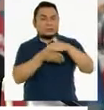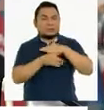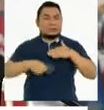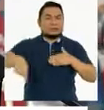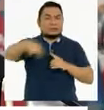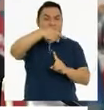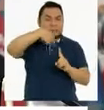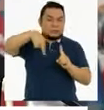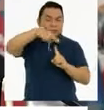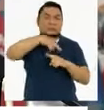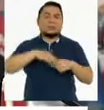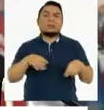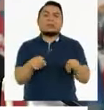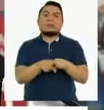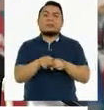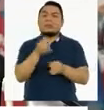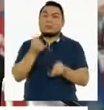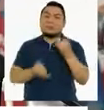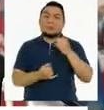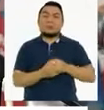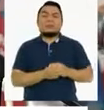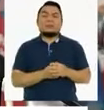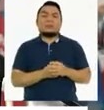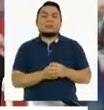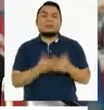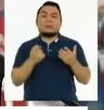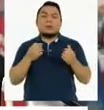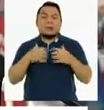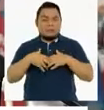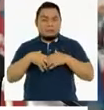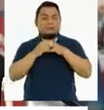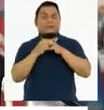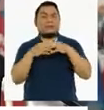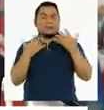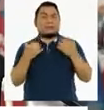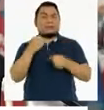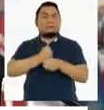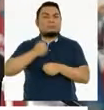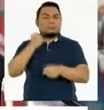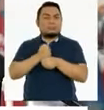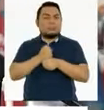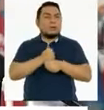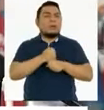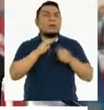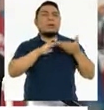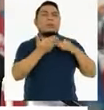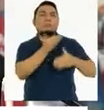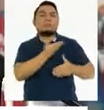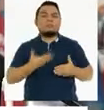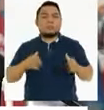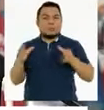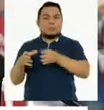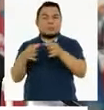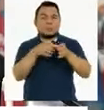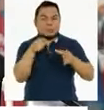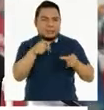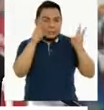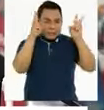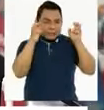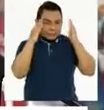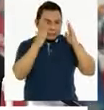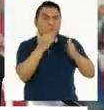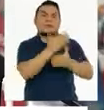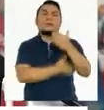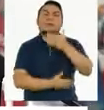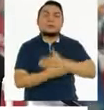en el entorno. Y por último, fortalecer la gestión pública en materia de